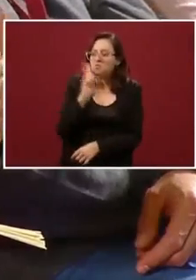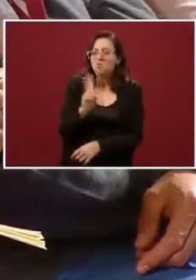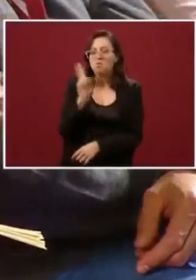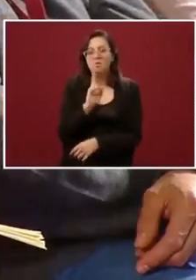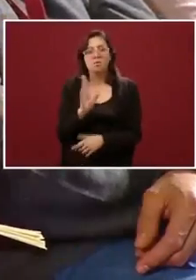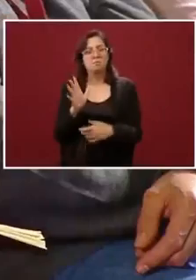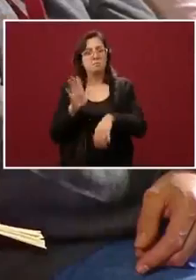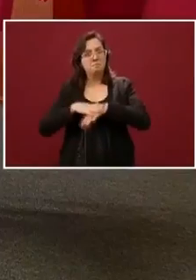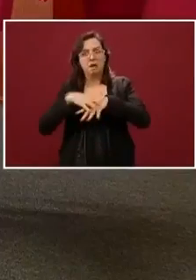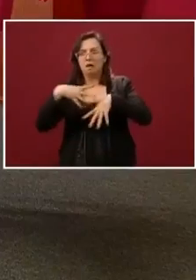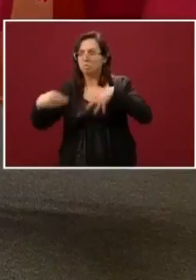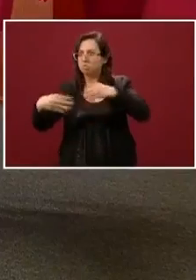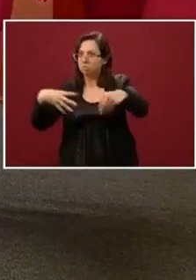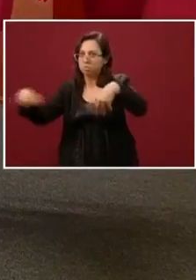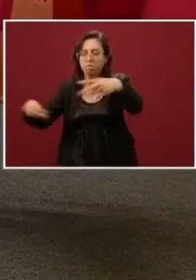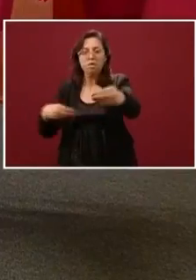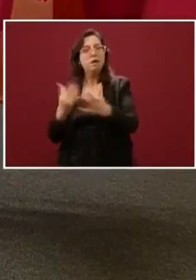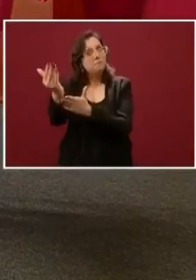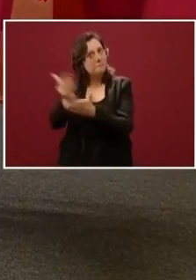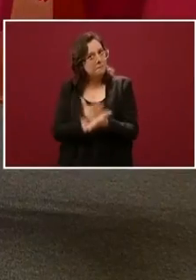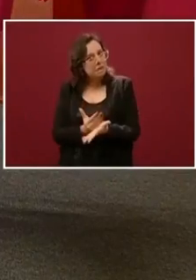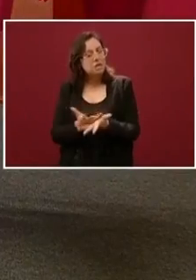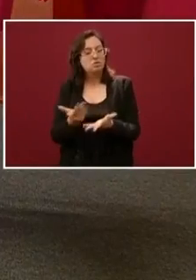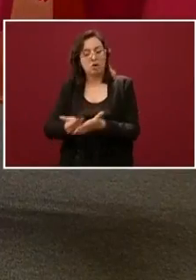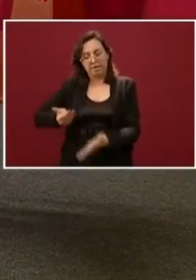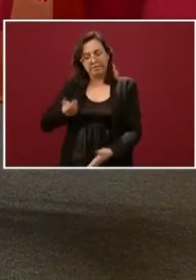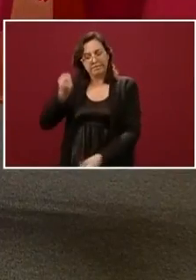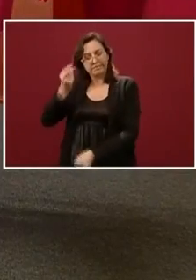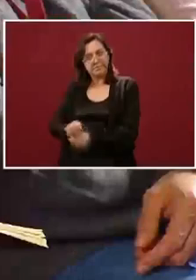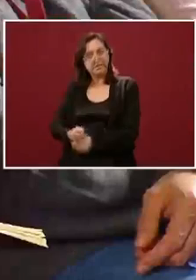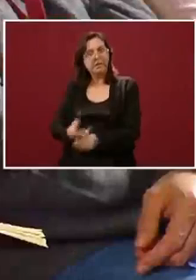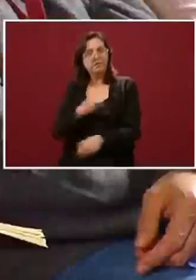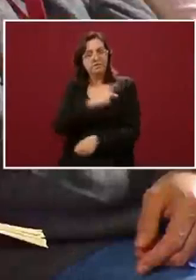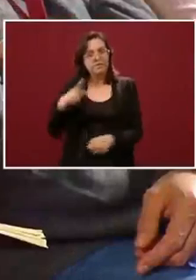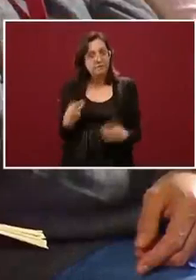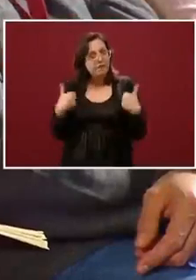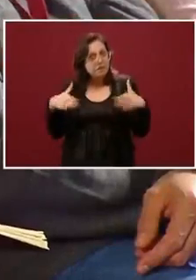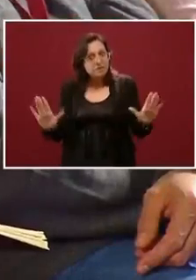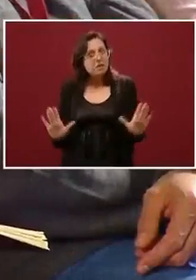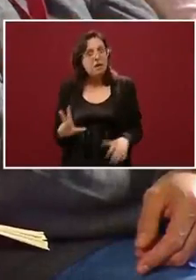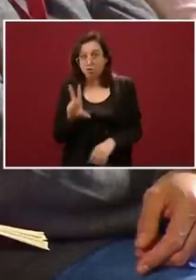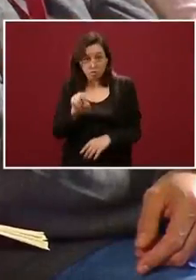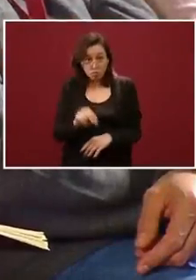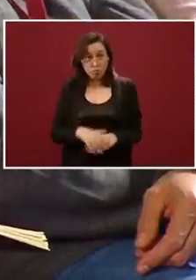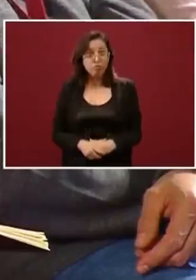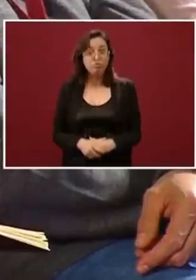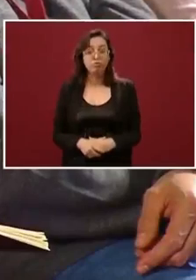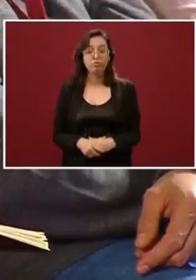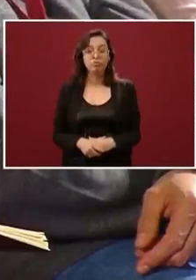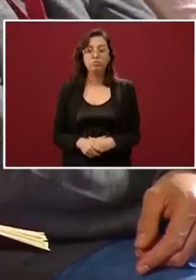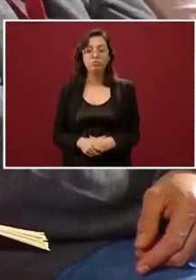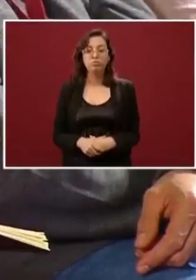haya una mayor dispersión comunitaria y anticiparnos de esa manera a la prevención y a una menor afectación